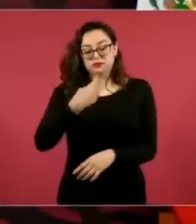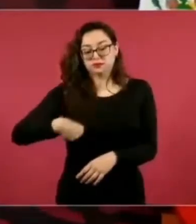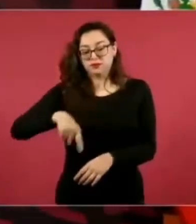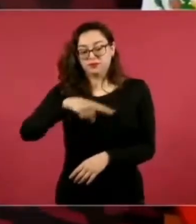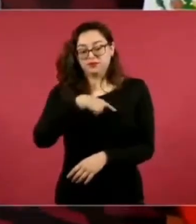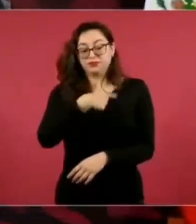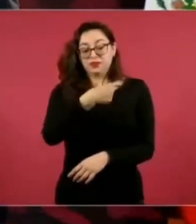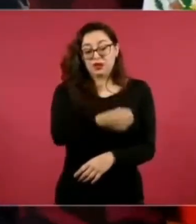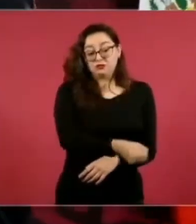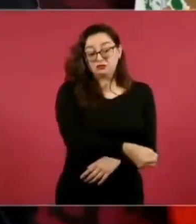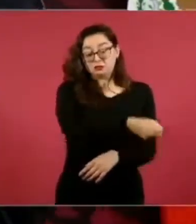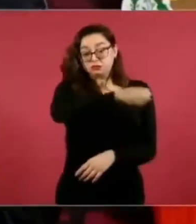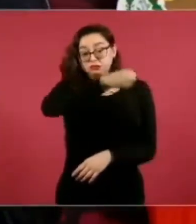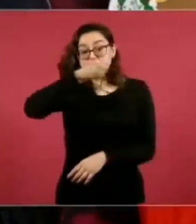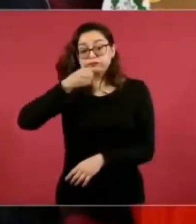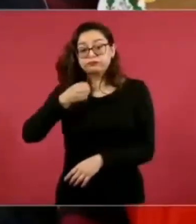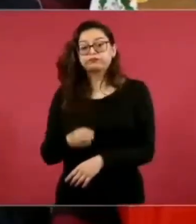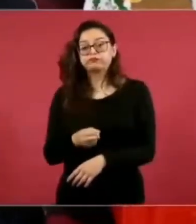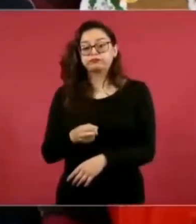con